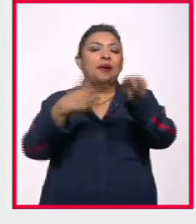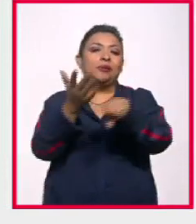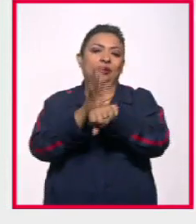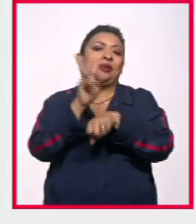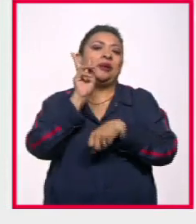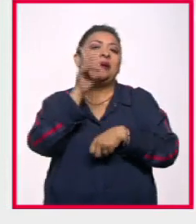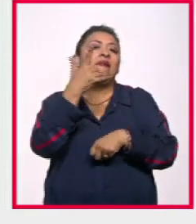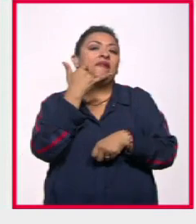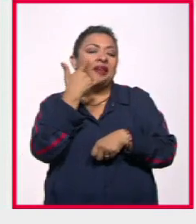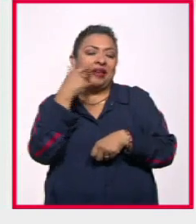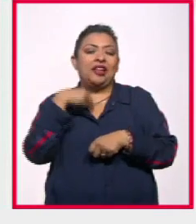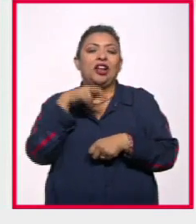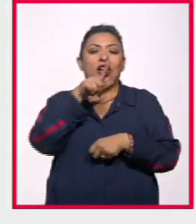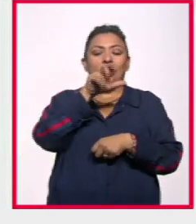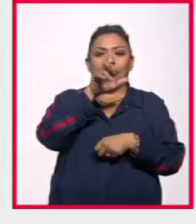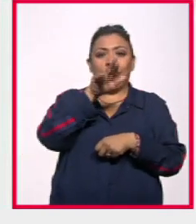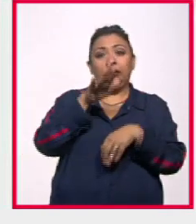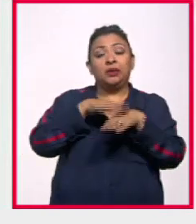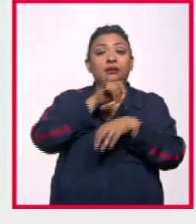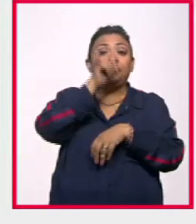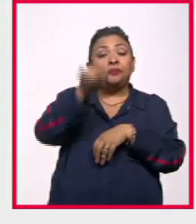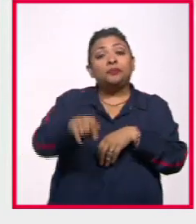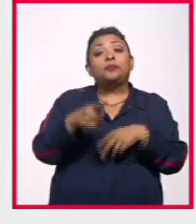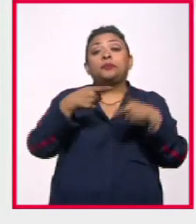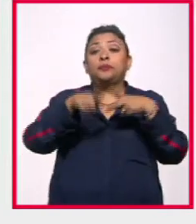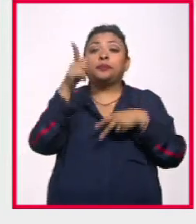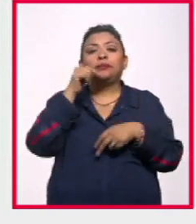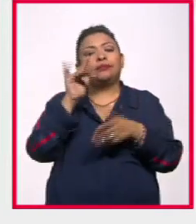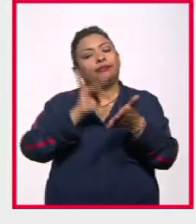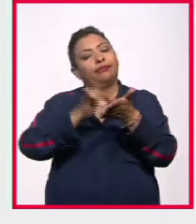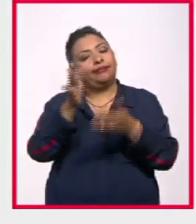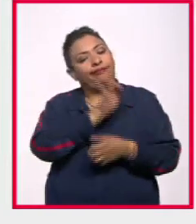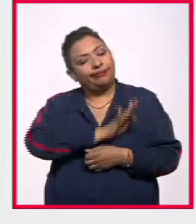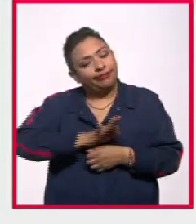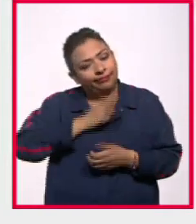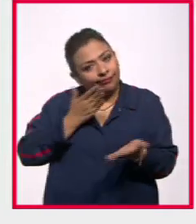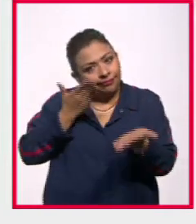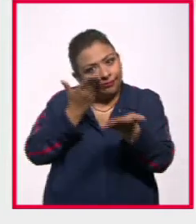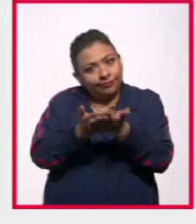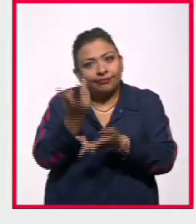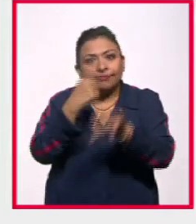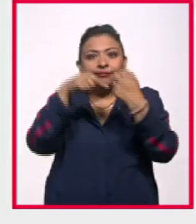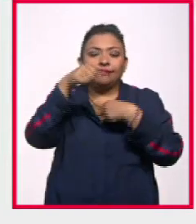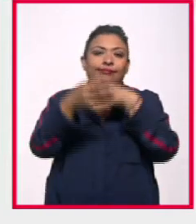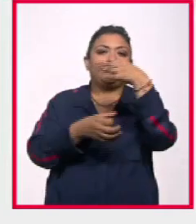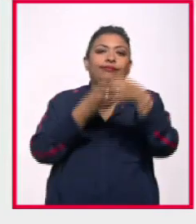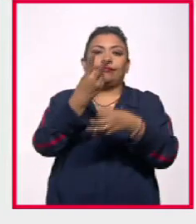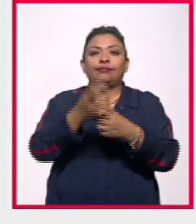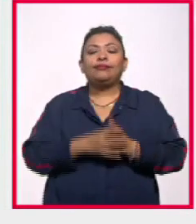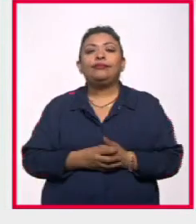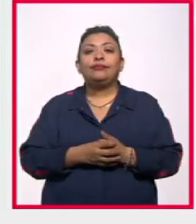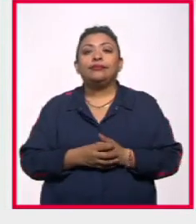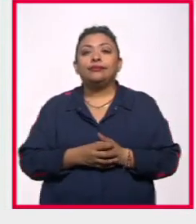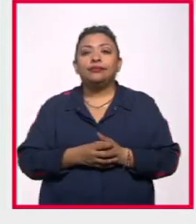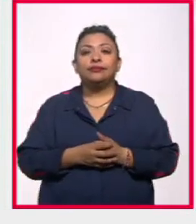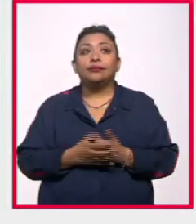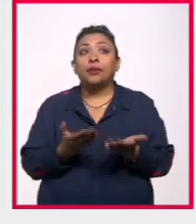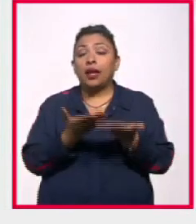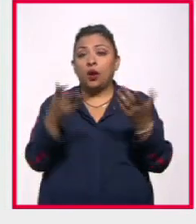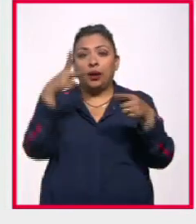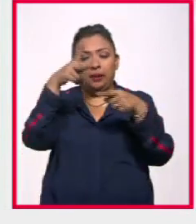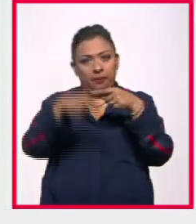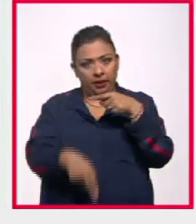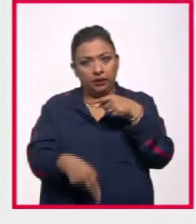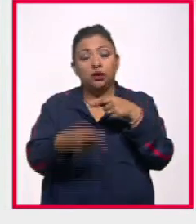Los Rodríguez y el Más Allá a partir de mañana. Y enhorabuena y gracias por esta iniciativa y por estar aquí en Noticias 22. Y vamos a una